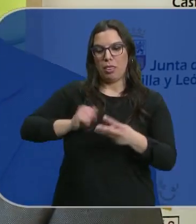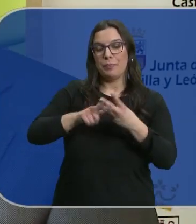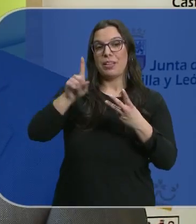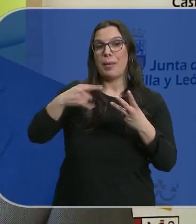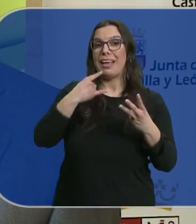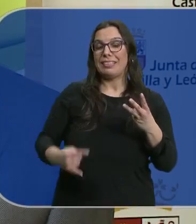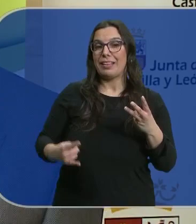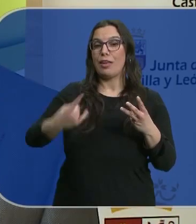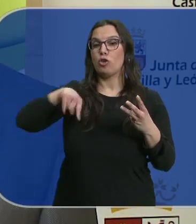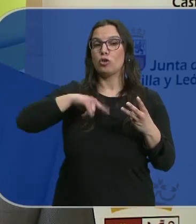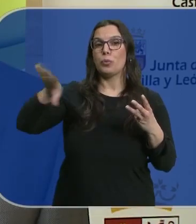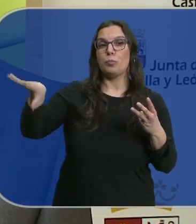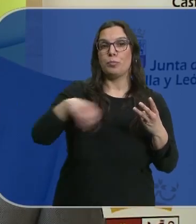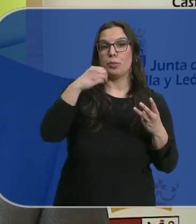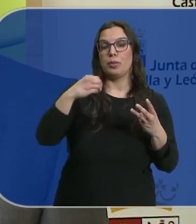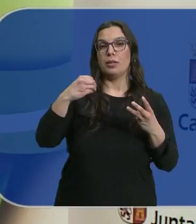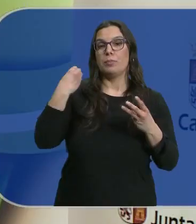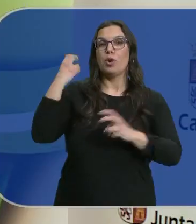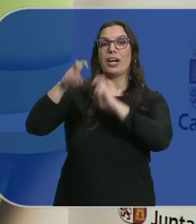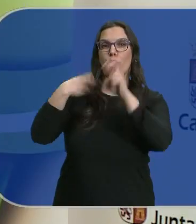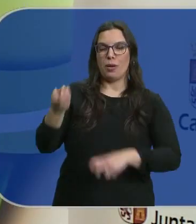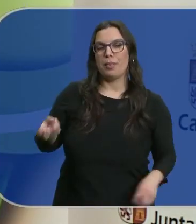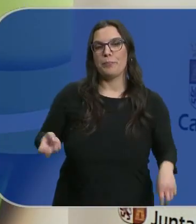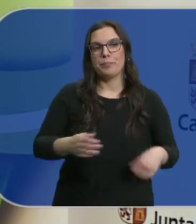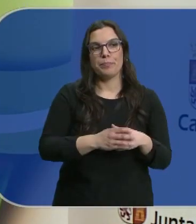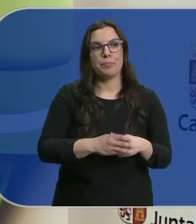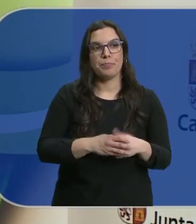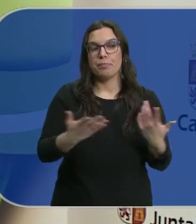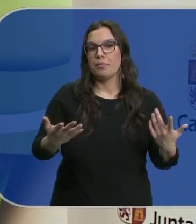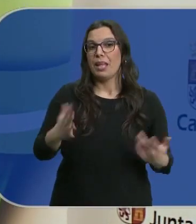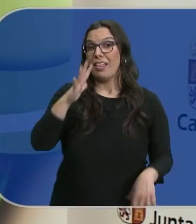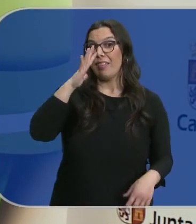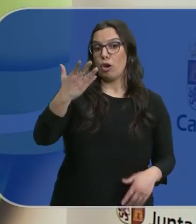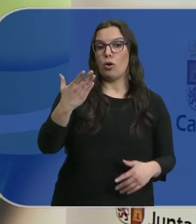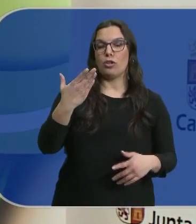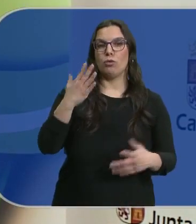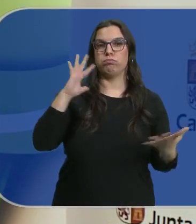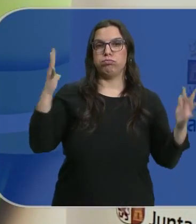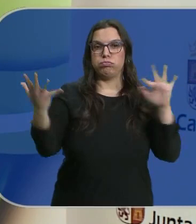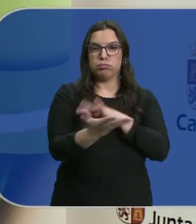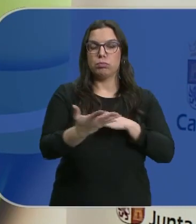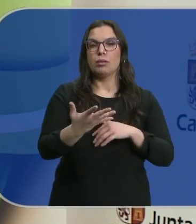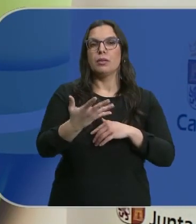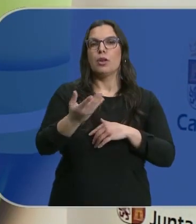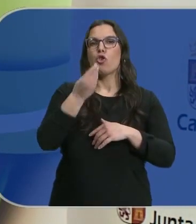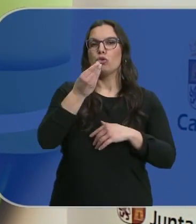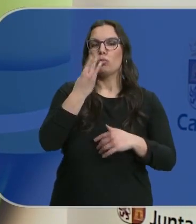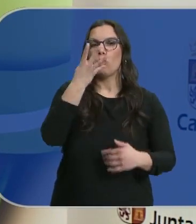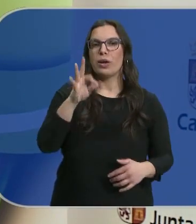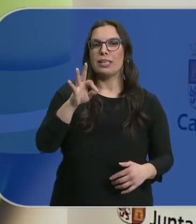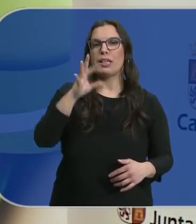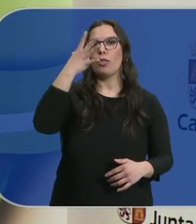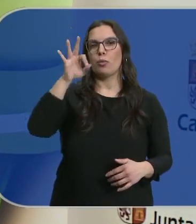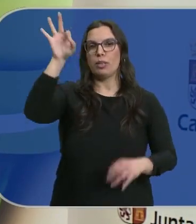cogemos electricidad de una fuente renovable. Hemos pasado en cuestión de 5 años a consumir un 40 o un